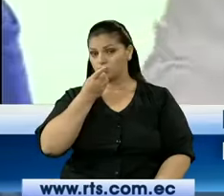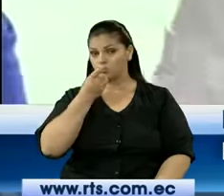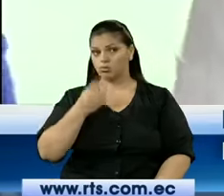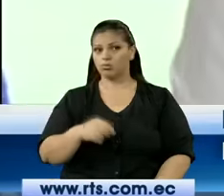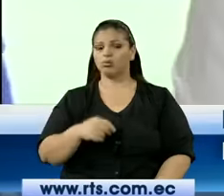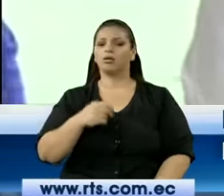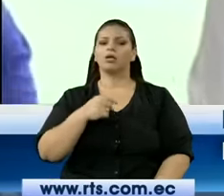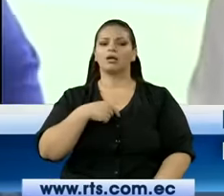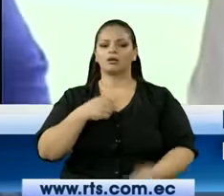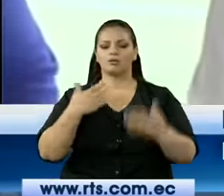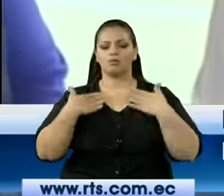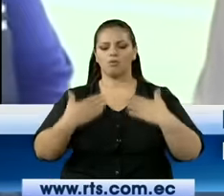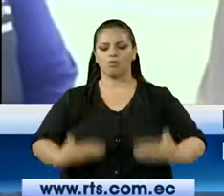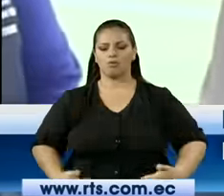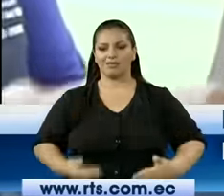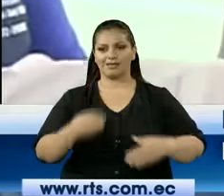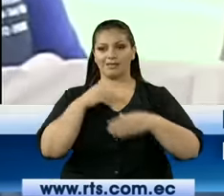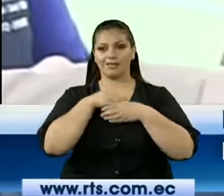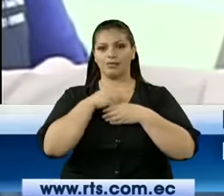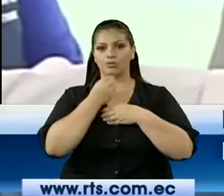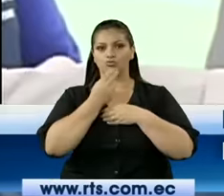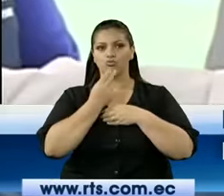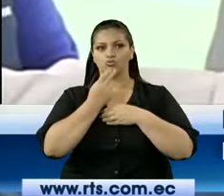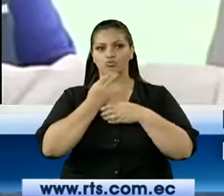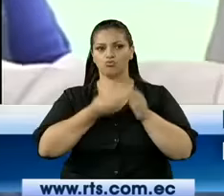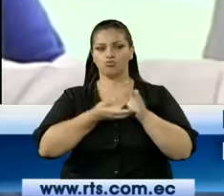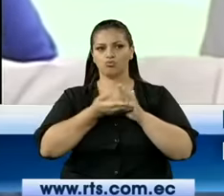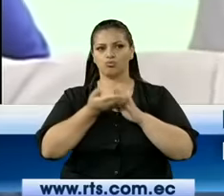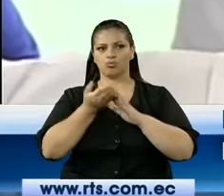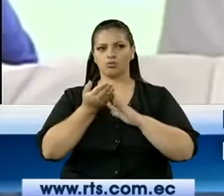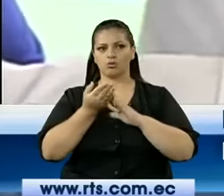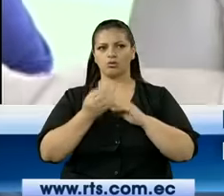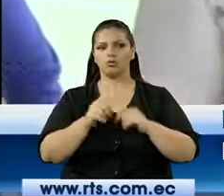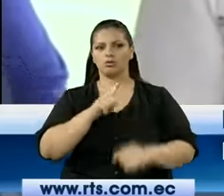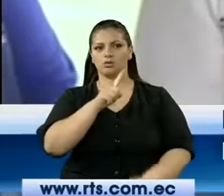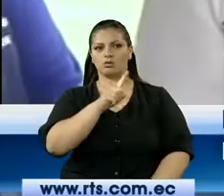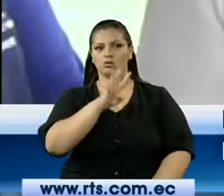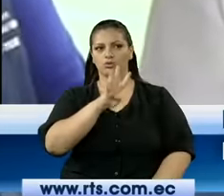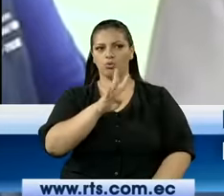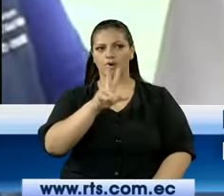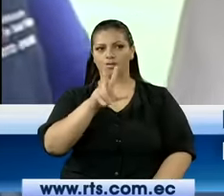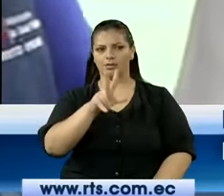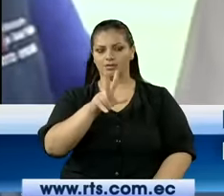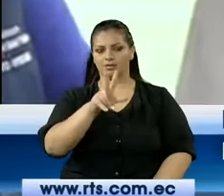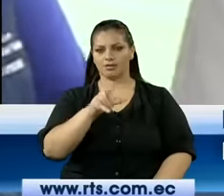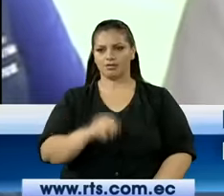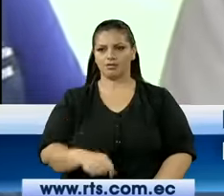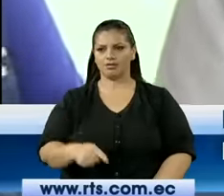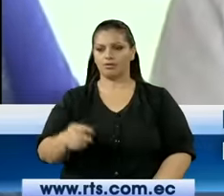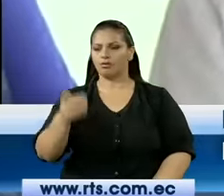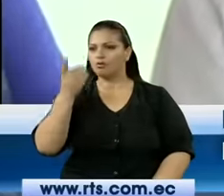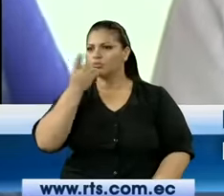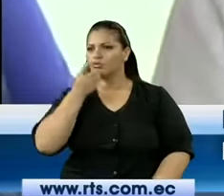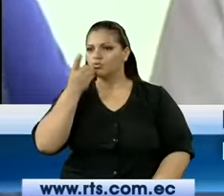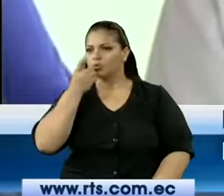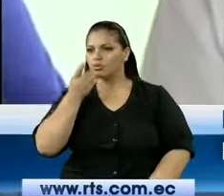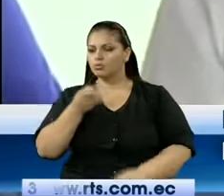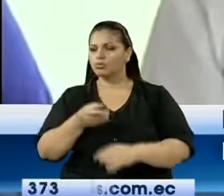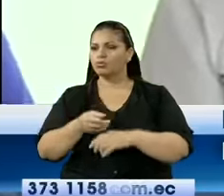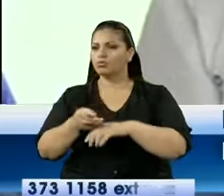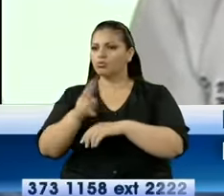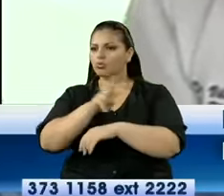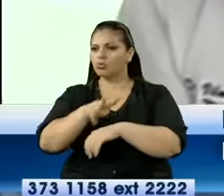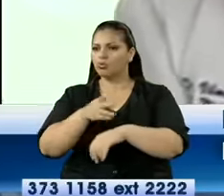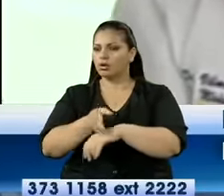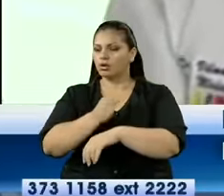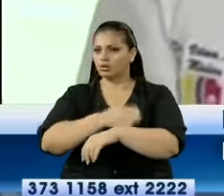ahí, ¿no? Claro. A ver, está en 143. ¿Y eso es? Si usted comió hace 2 horas, está dentro de lo normal. Está dentro de lo normal. O sea,